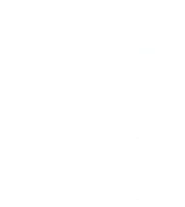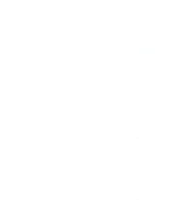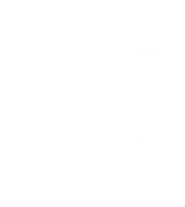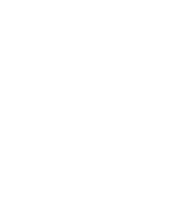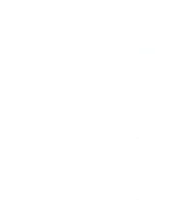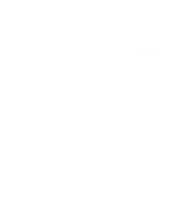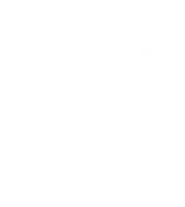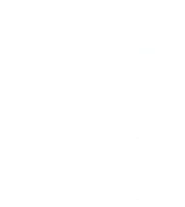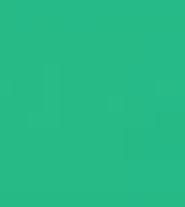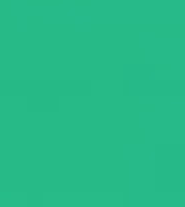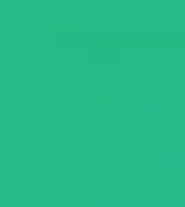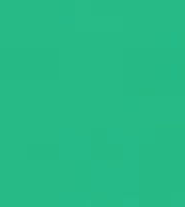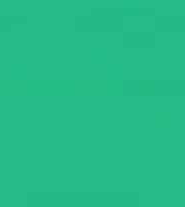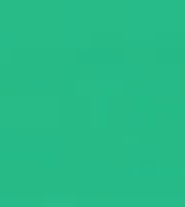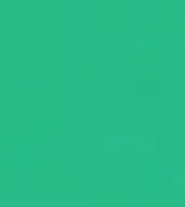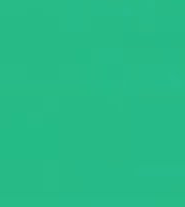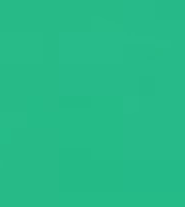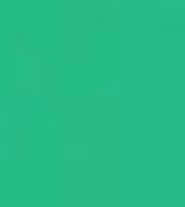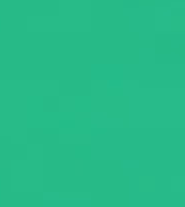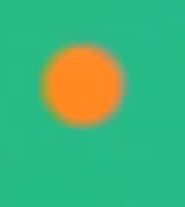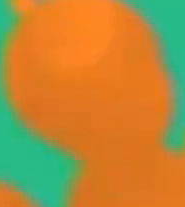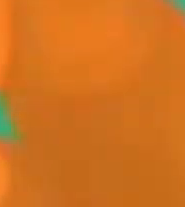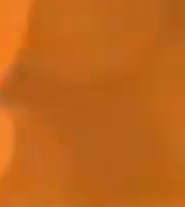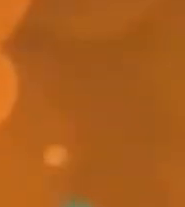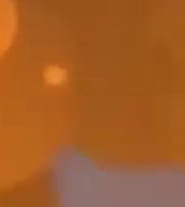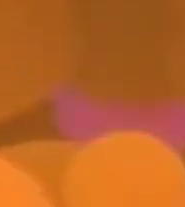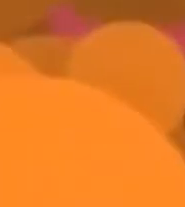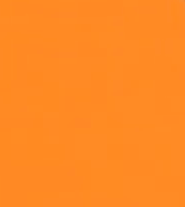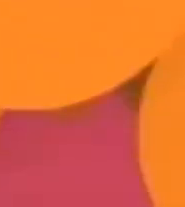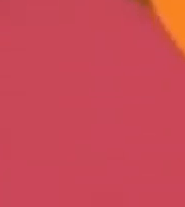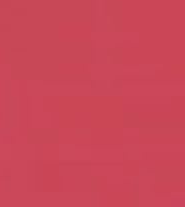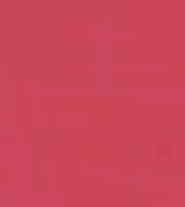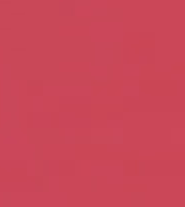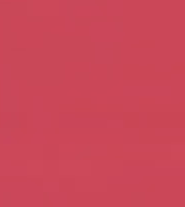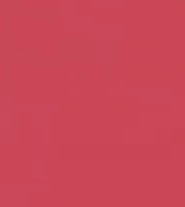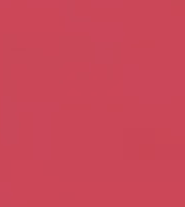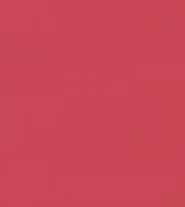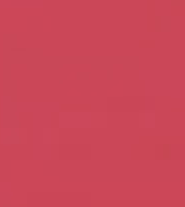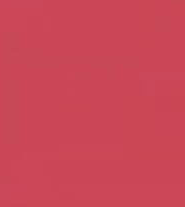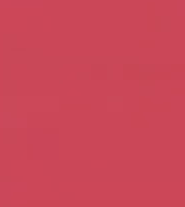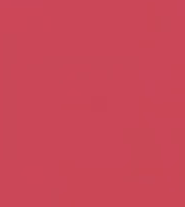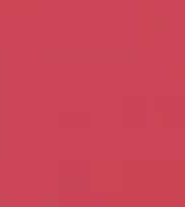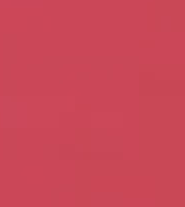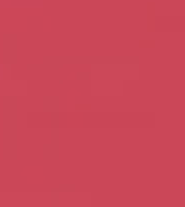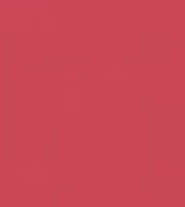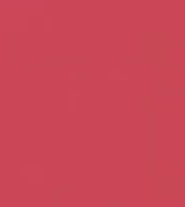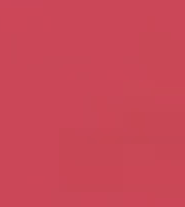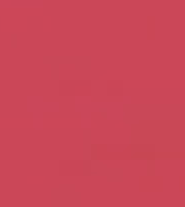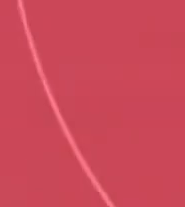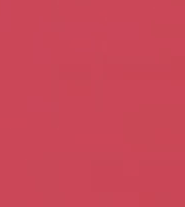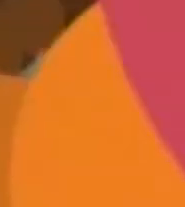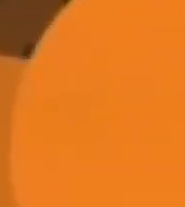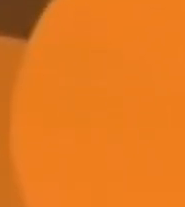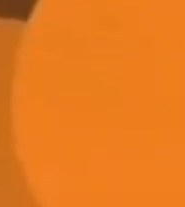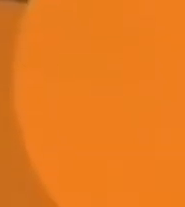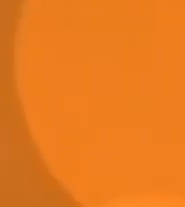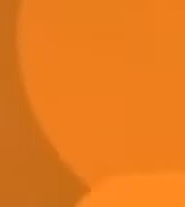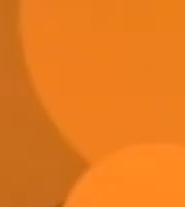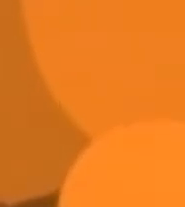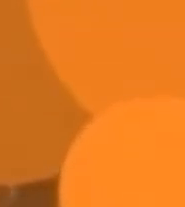imparables. Somos Móvil. Estás viendo las noticias.